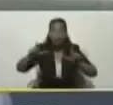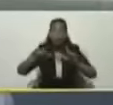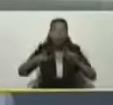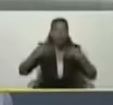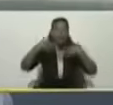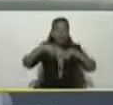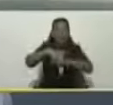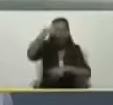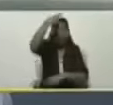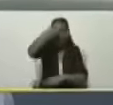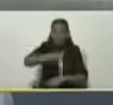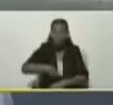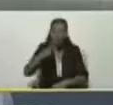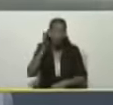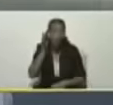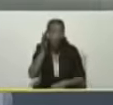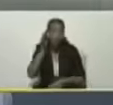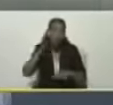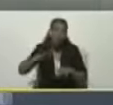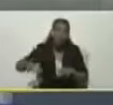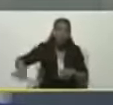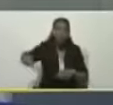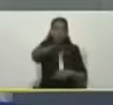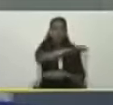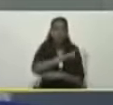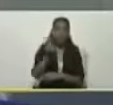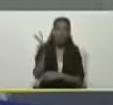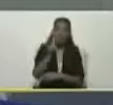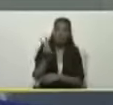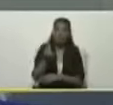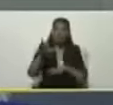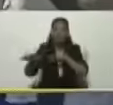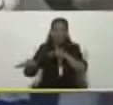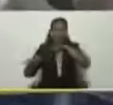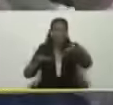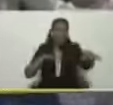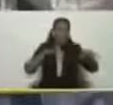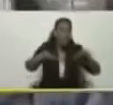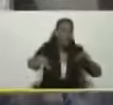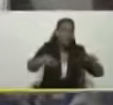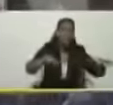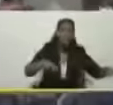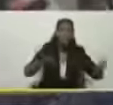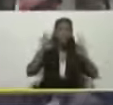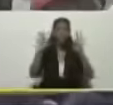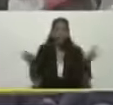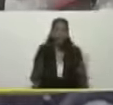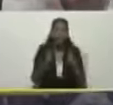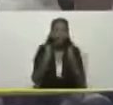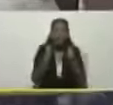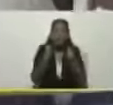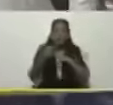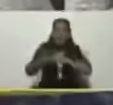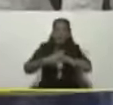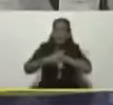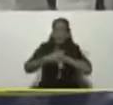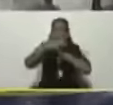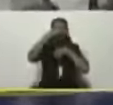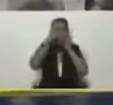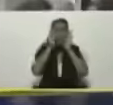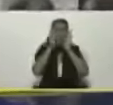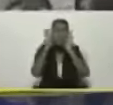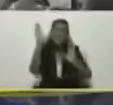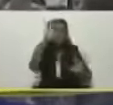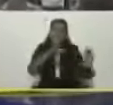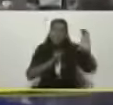integral a la mujer a lo largo y ancho de todo el país, de la máxima calidad tecnológica y